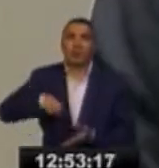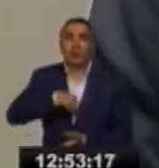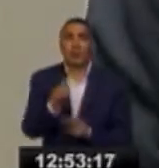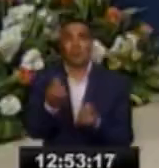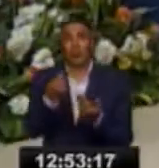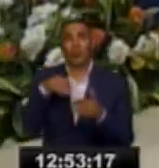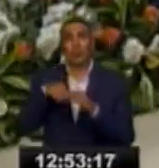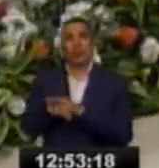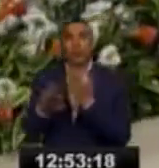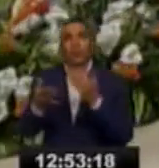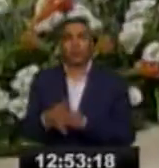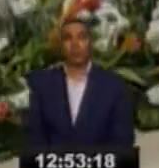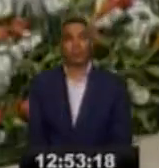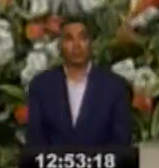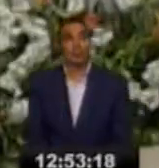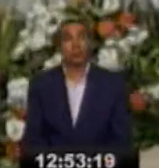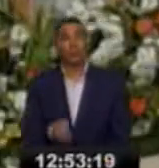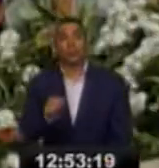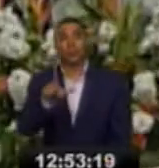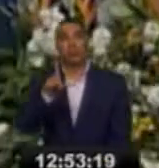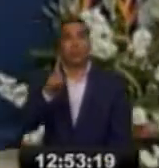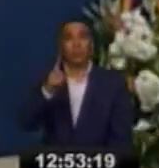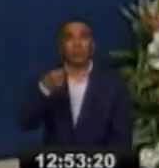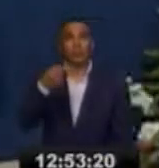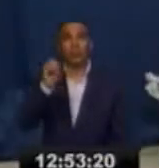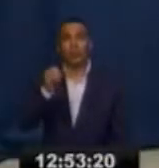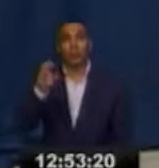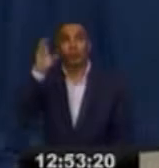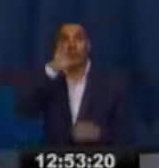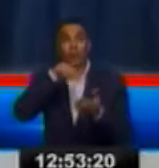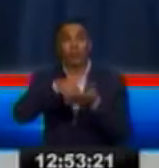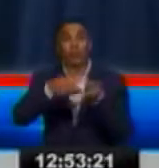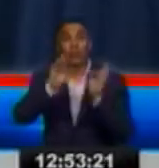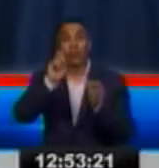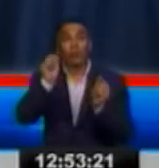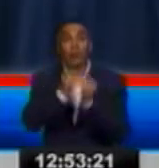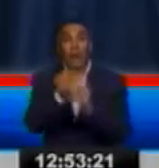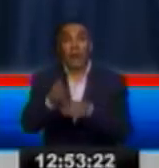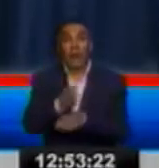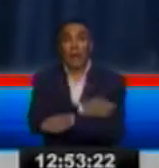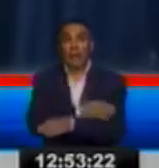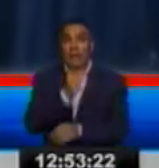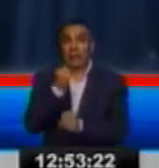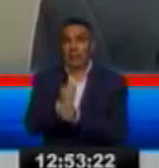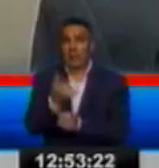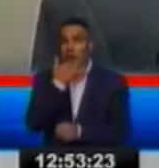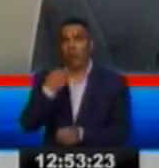servir. Salgado indica que lo que buscan es marcar diferencias con sus antecesores.